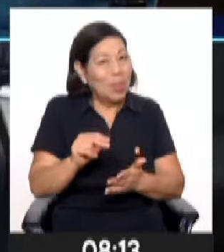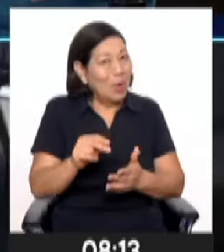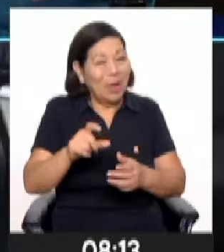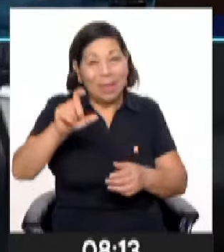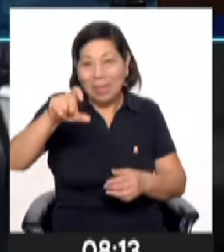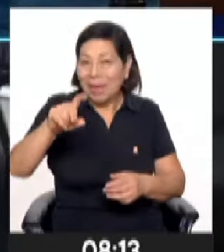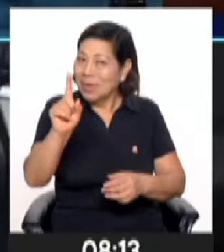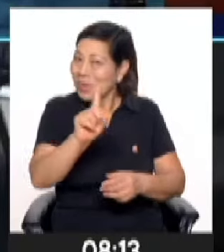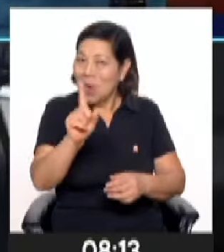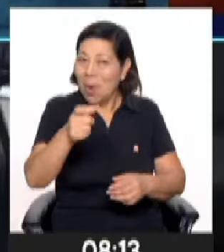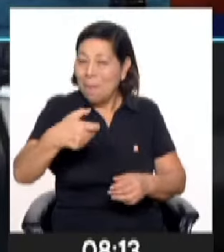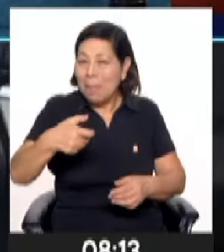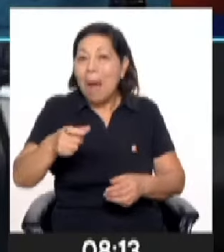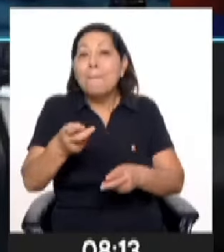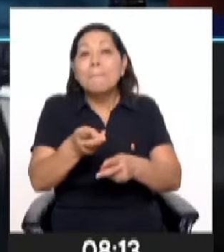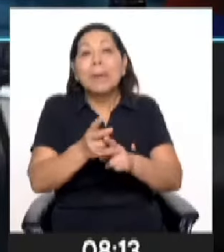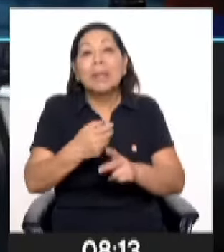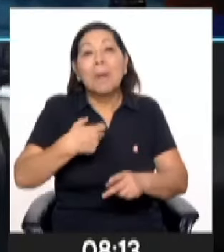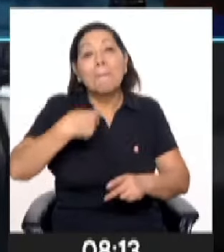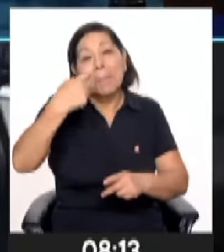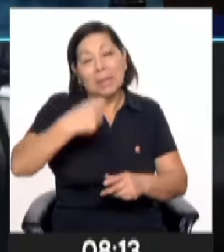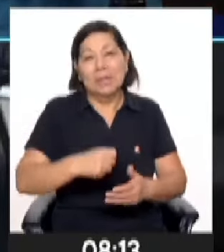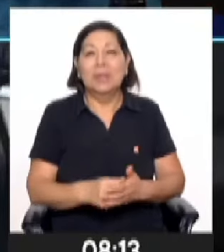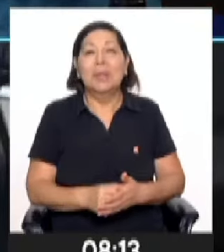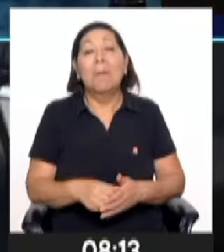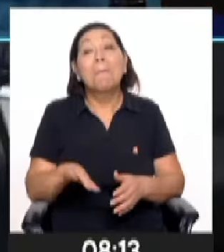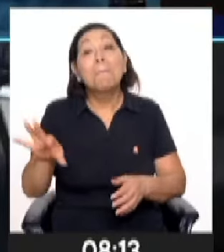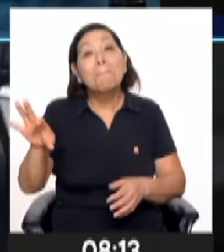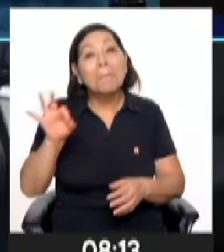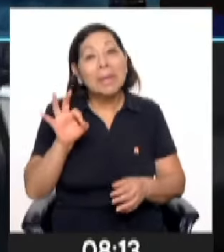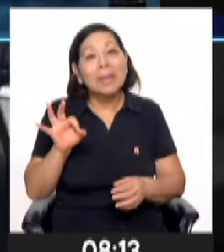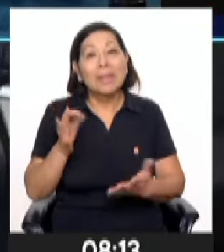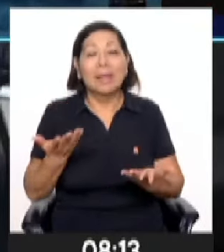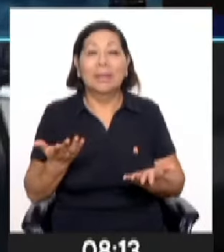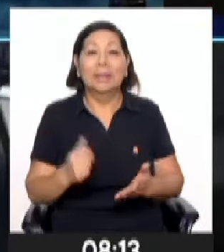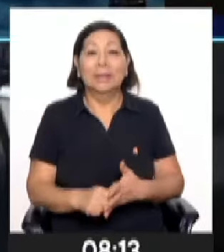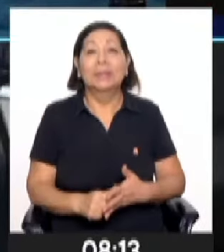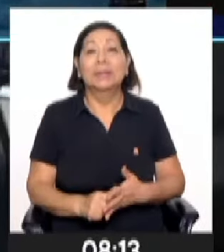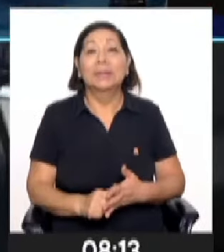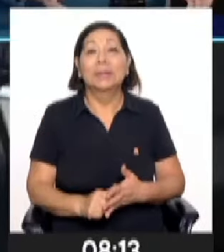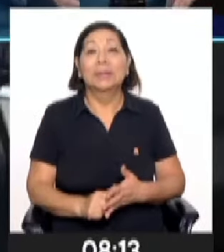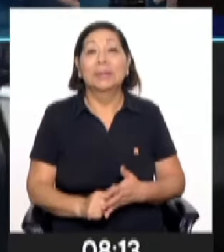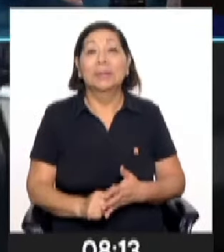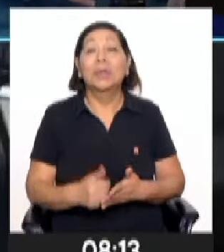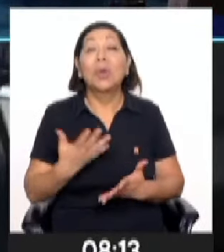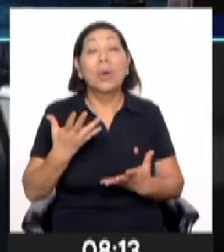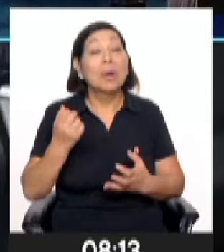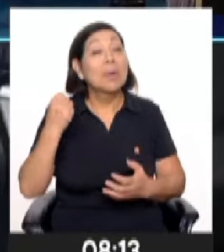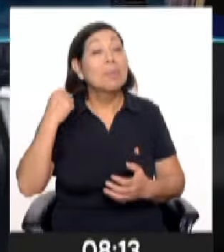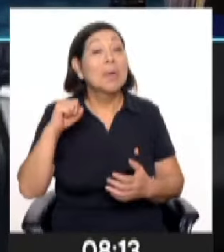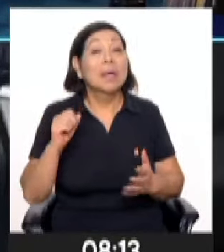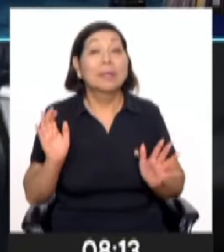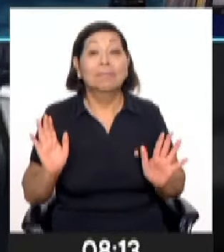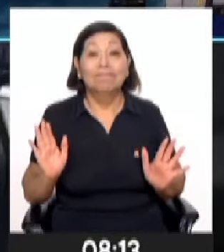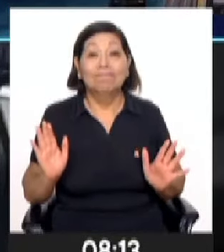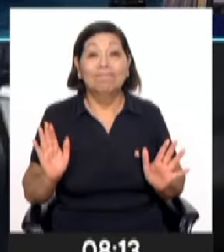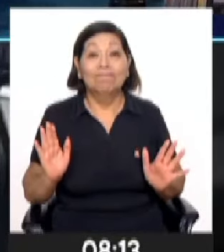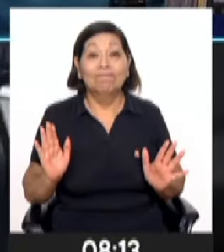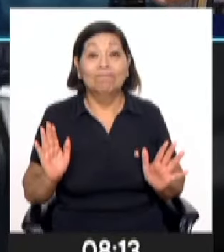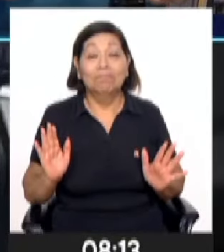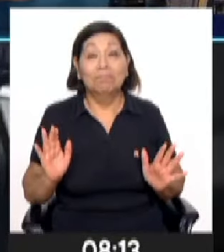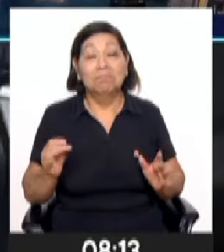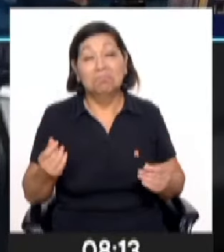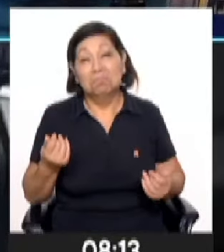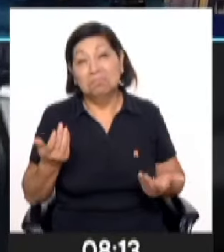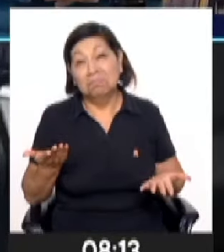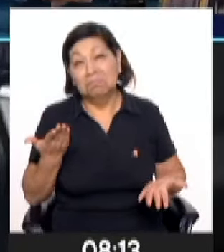con la tarjeta, sino con un préstamo personal. Cuando yo compro, consigo un paquete de viaje, no sé, que me